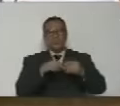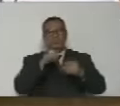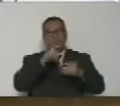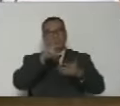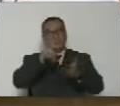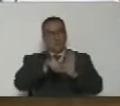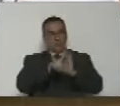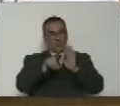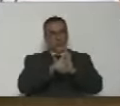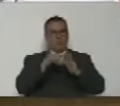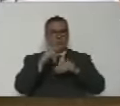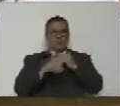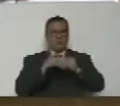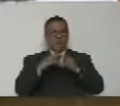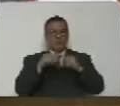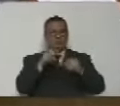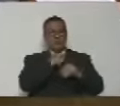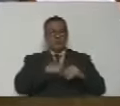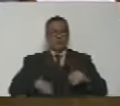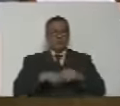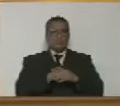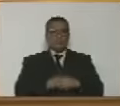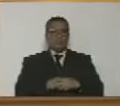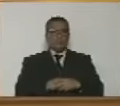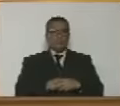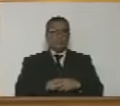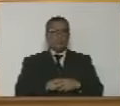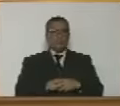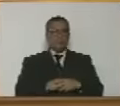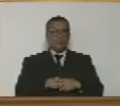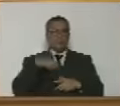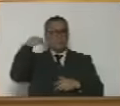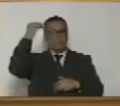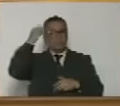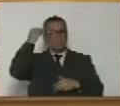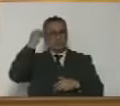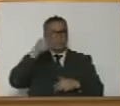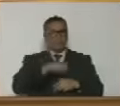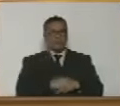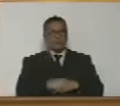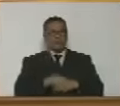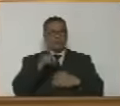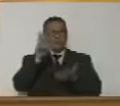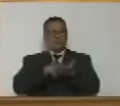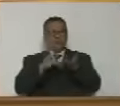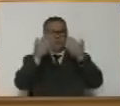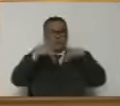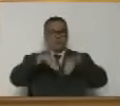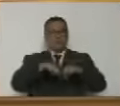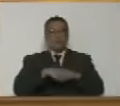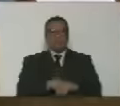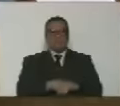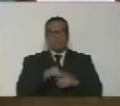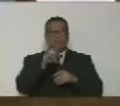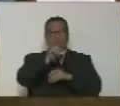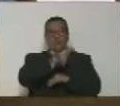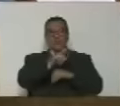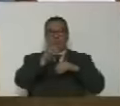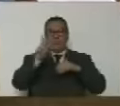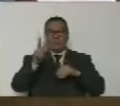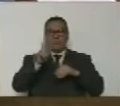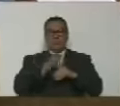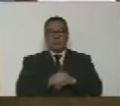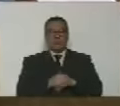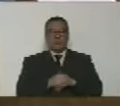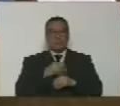que rija la materia. Es todo, señor presidente. En consideración, queda aprobado. Siguiente.